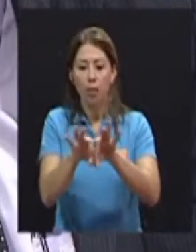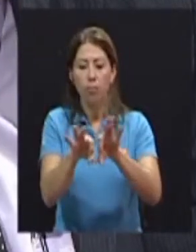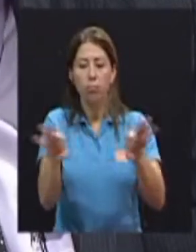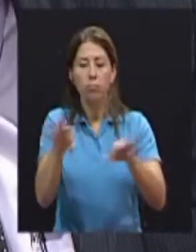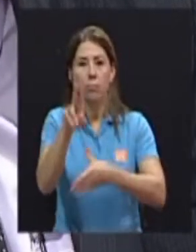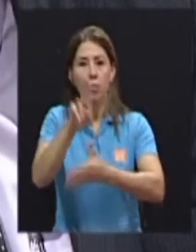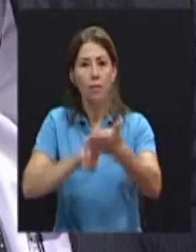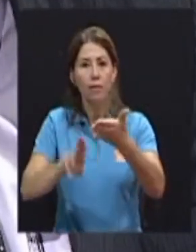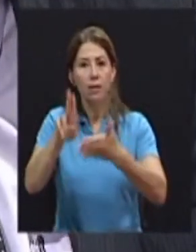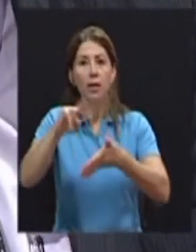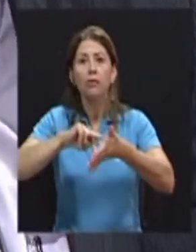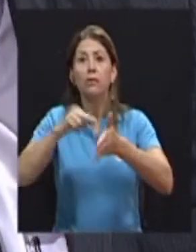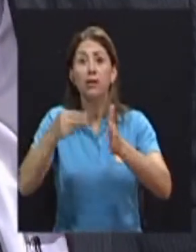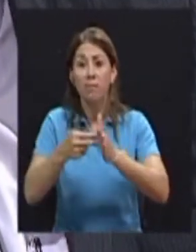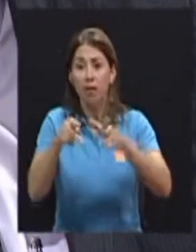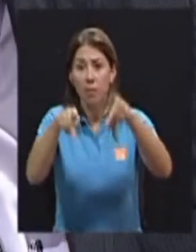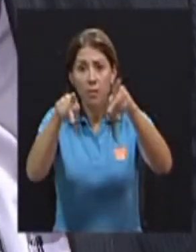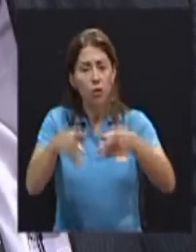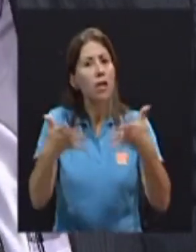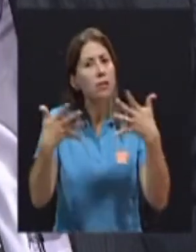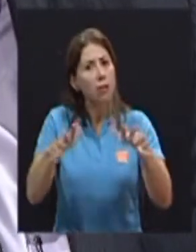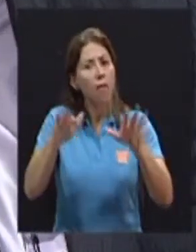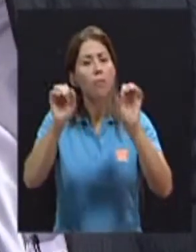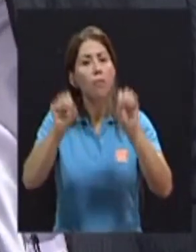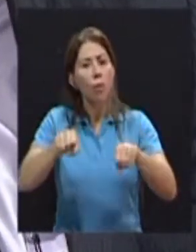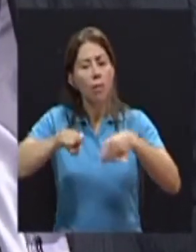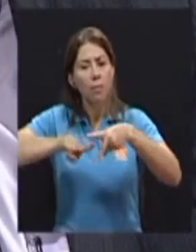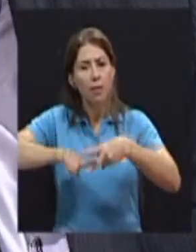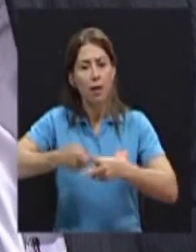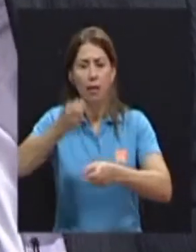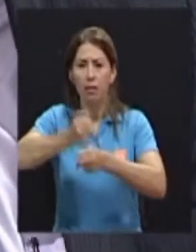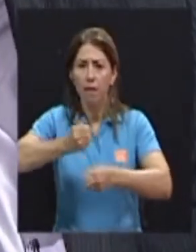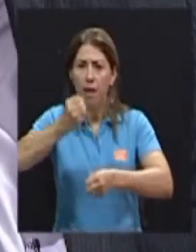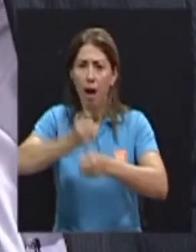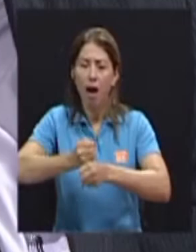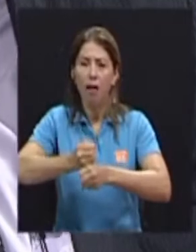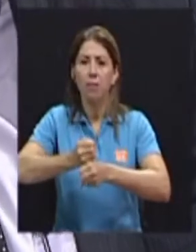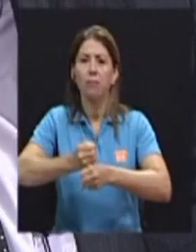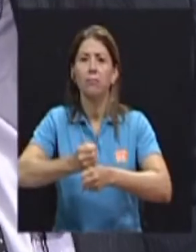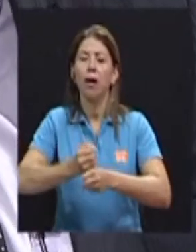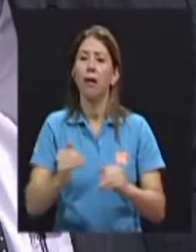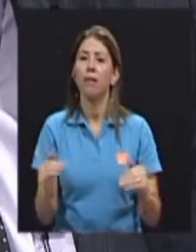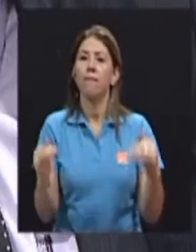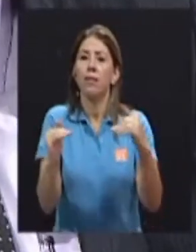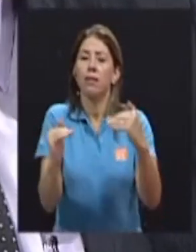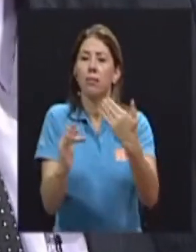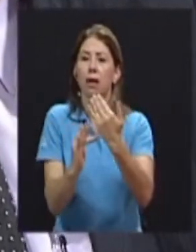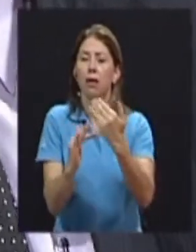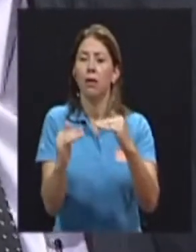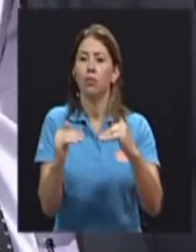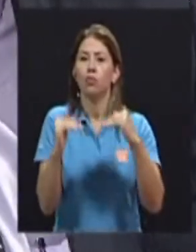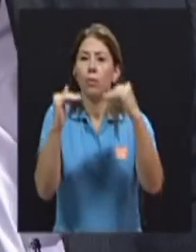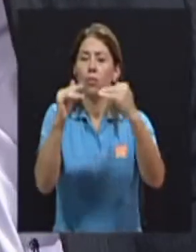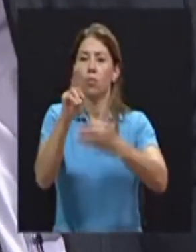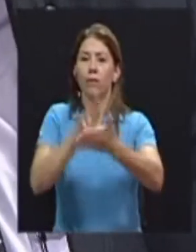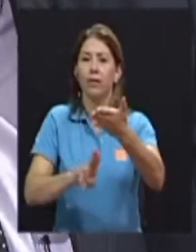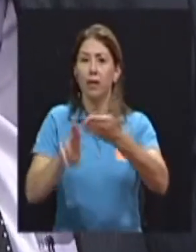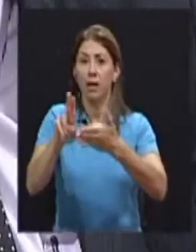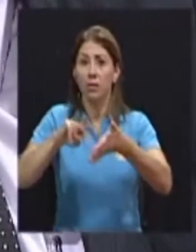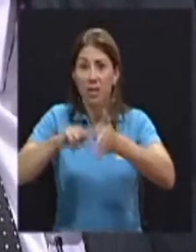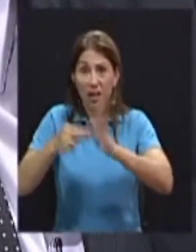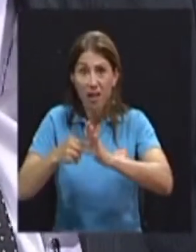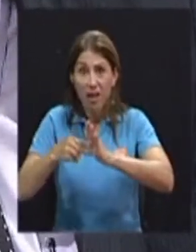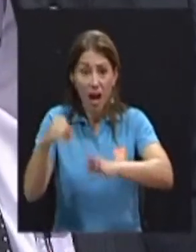lo habilita para el ejercicio profesional al nivel de técnico superior universitario. No es al nivel de ingeniero, no es al nivel de